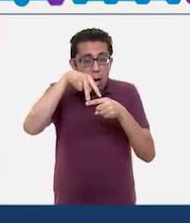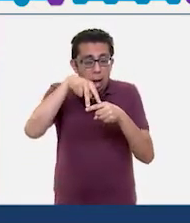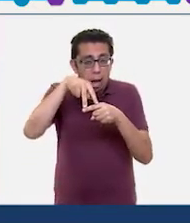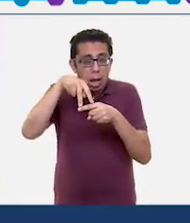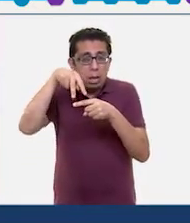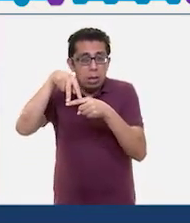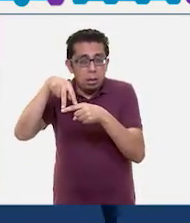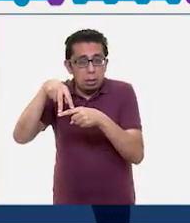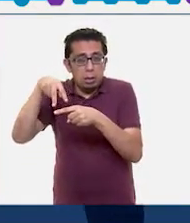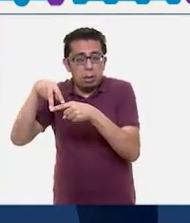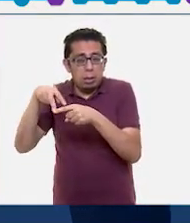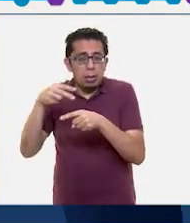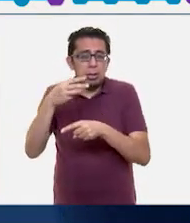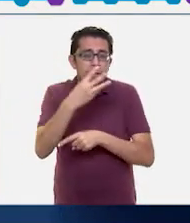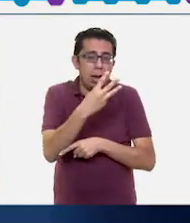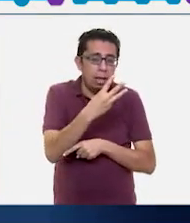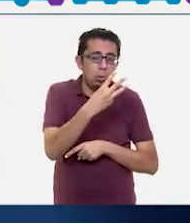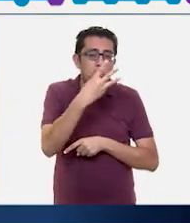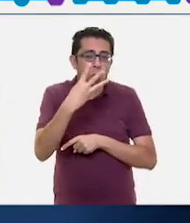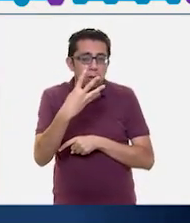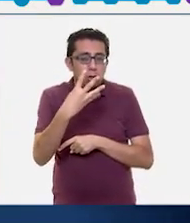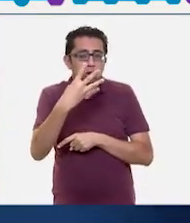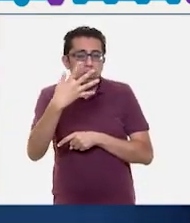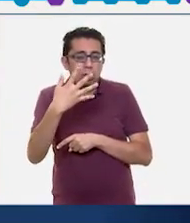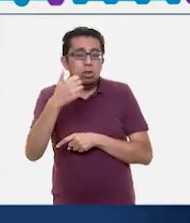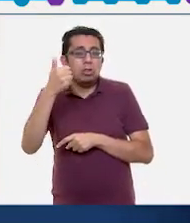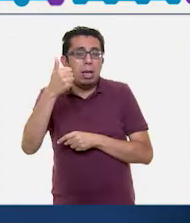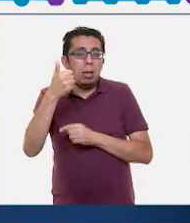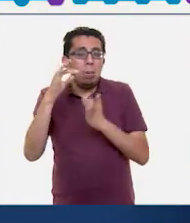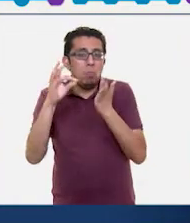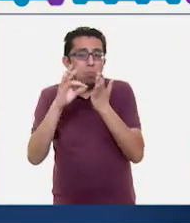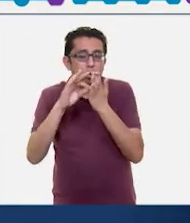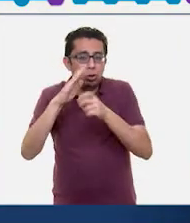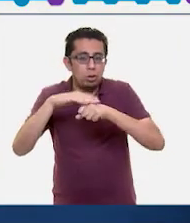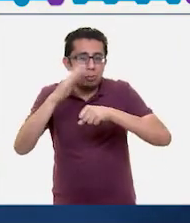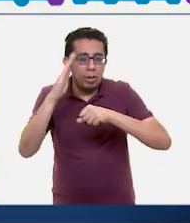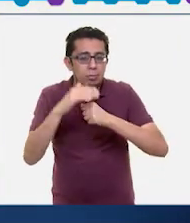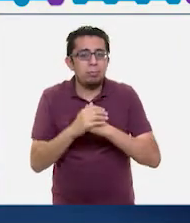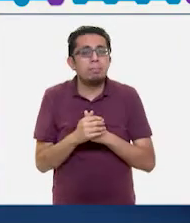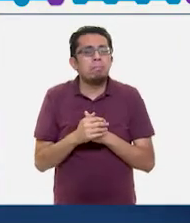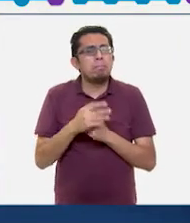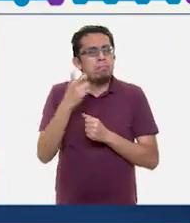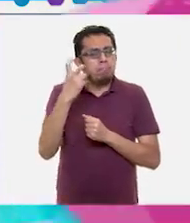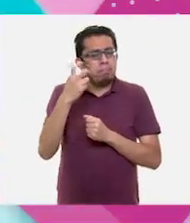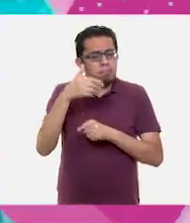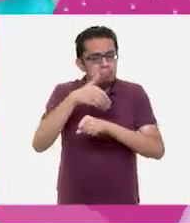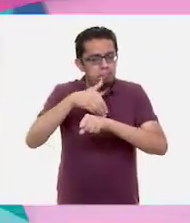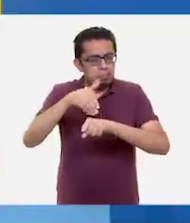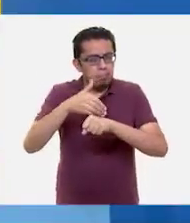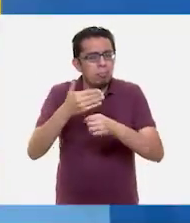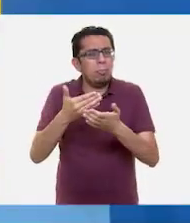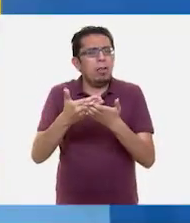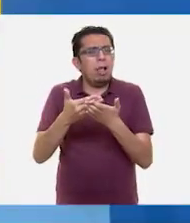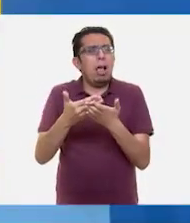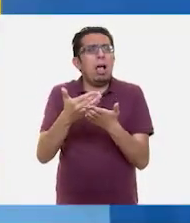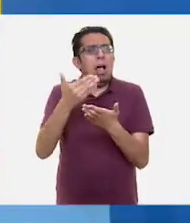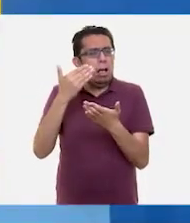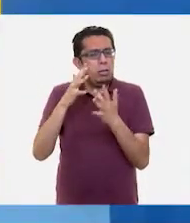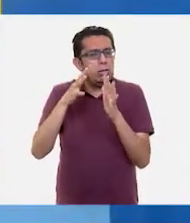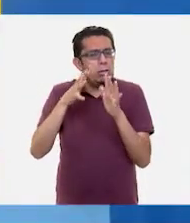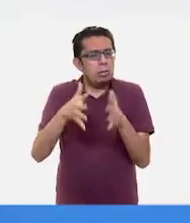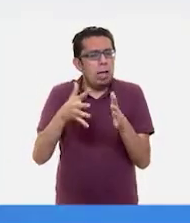3, 4, 5 y 6 puntos. Sí, y maestra, estos valores ya los habíamos obtenido antes,